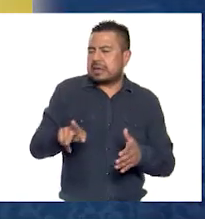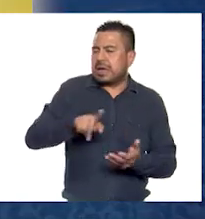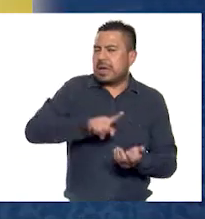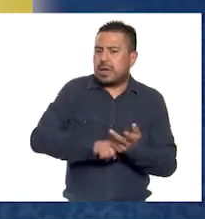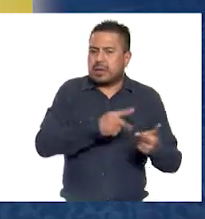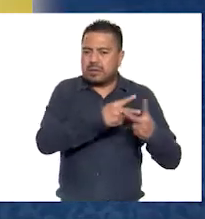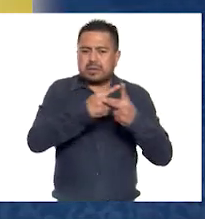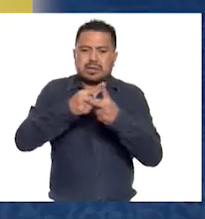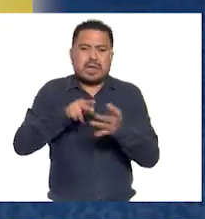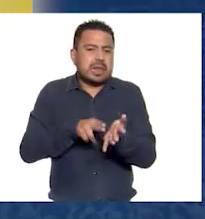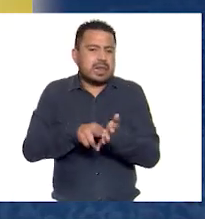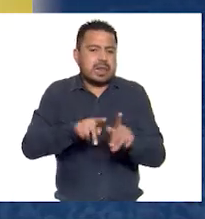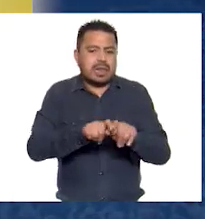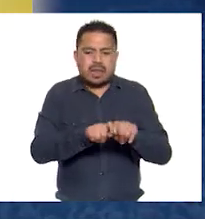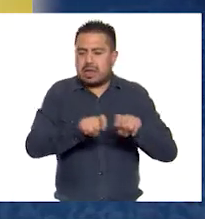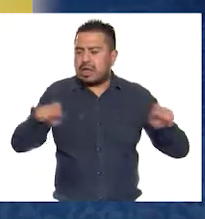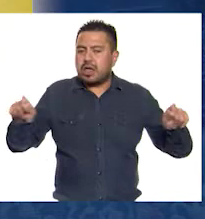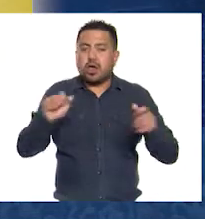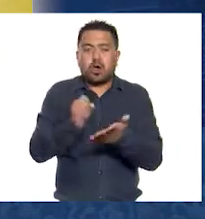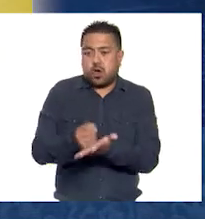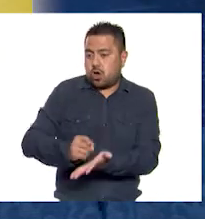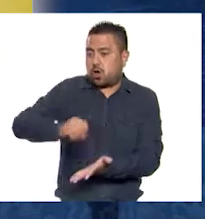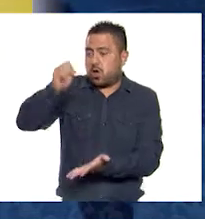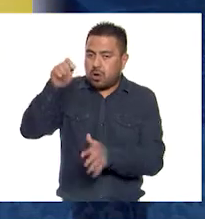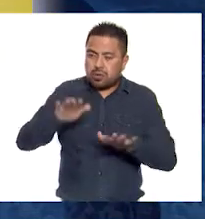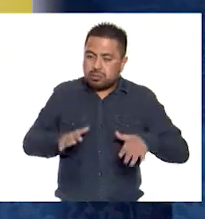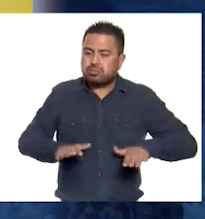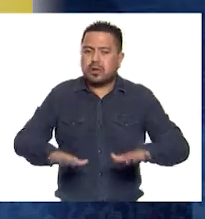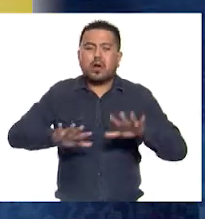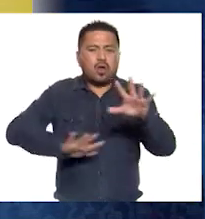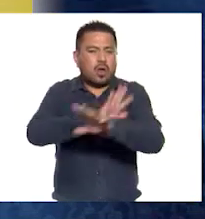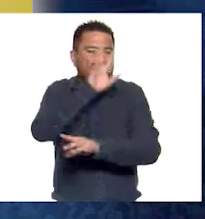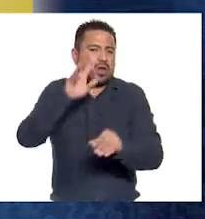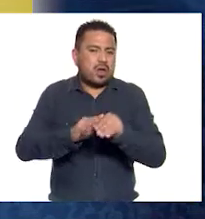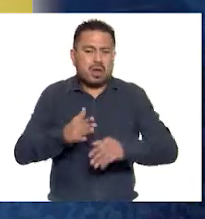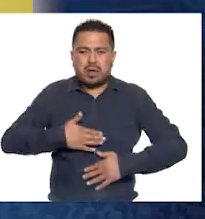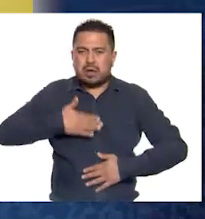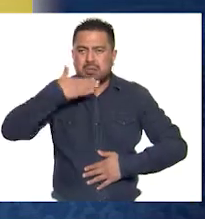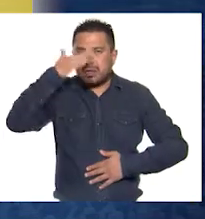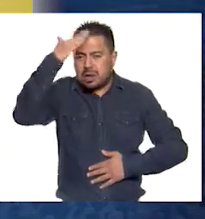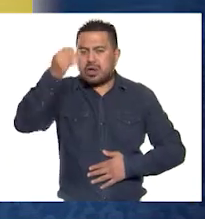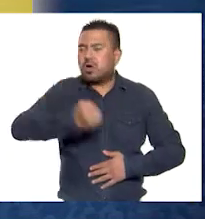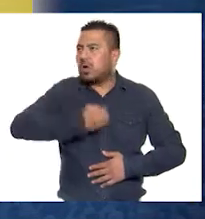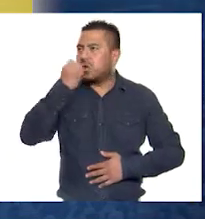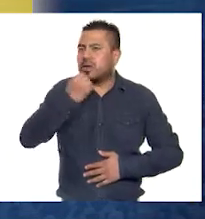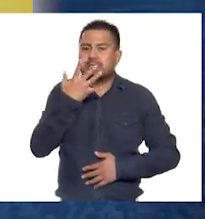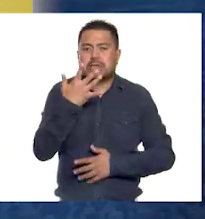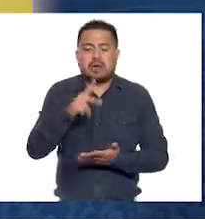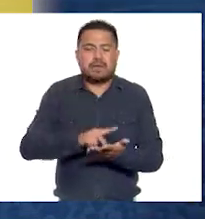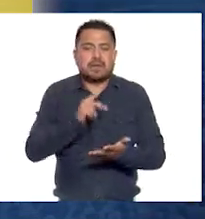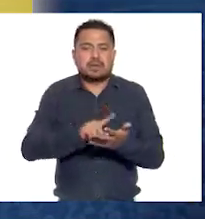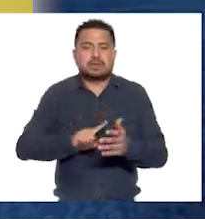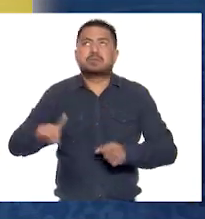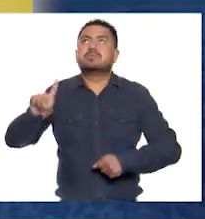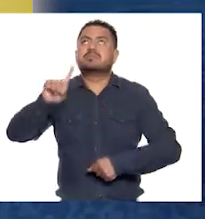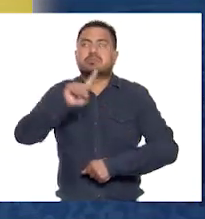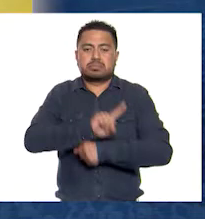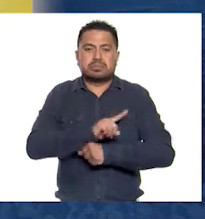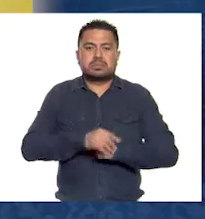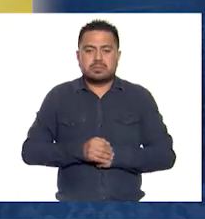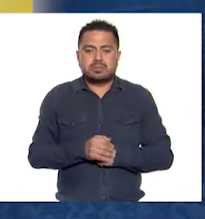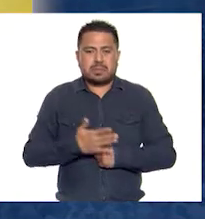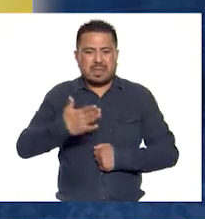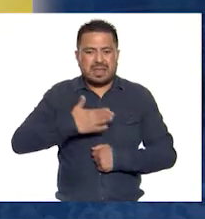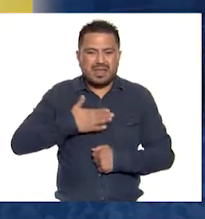cubierto de una tela negra bordada en oro hacia el cual todos los musulmanes oran 5 veces al día. Las